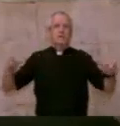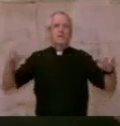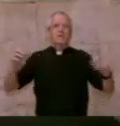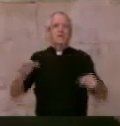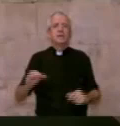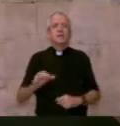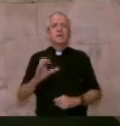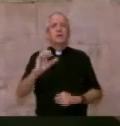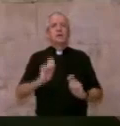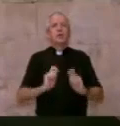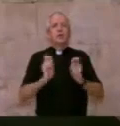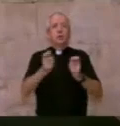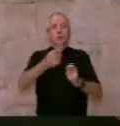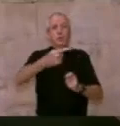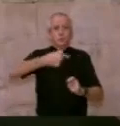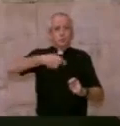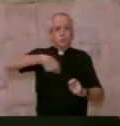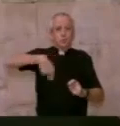humanitat.